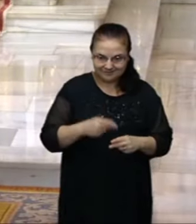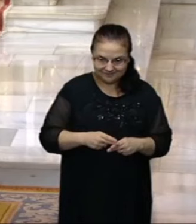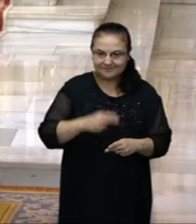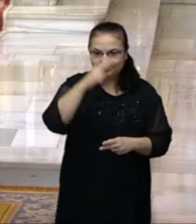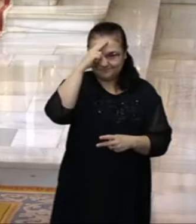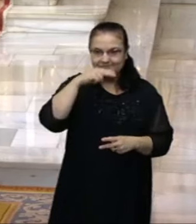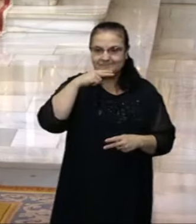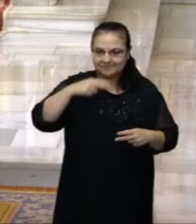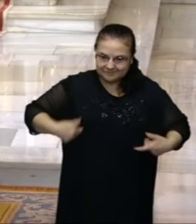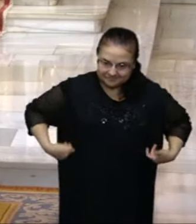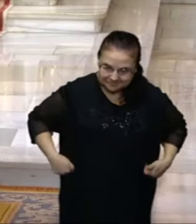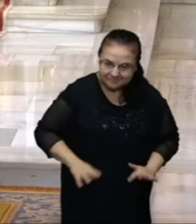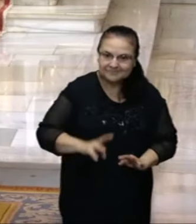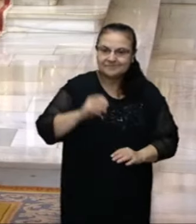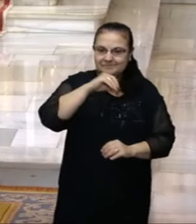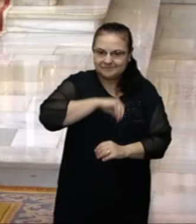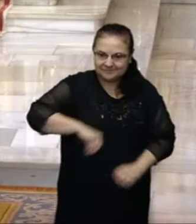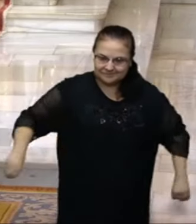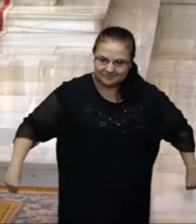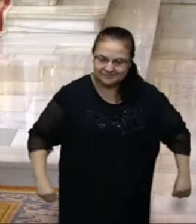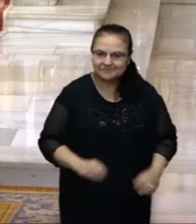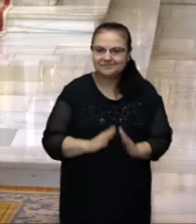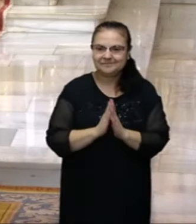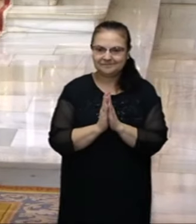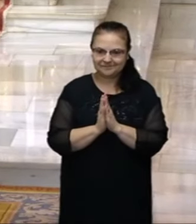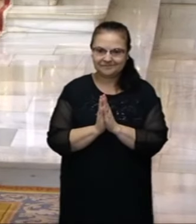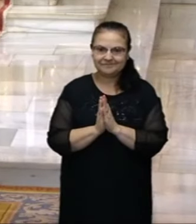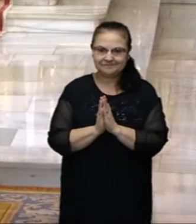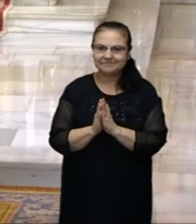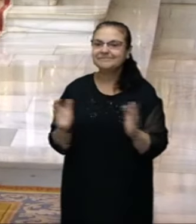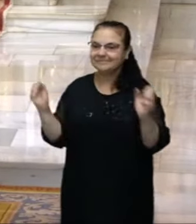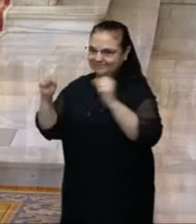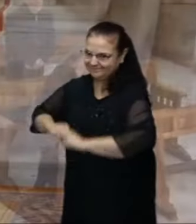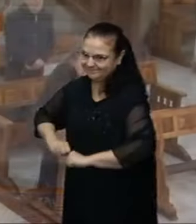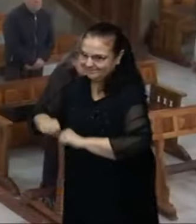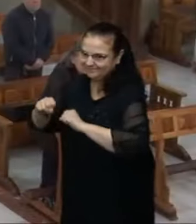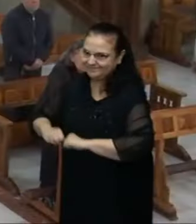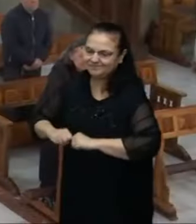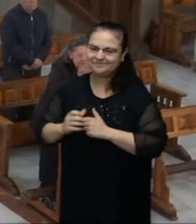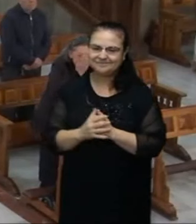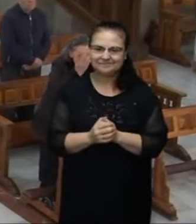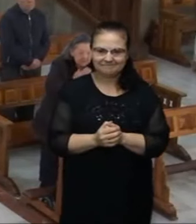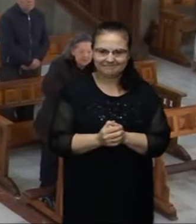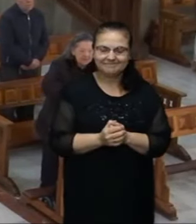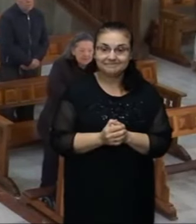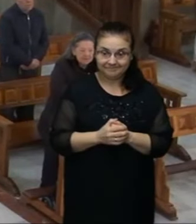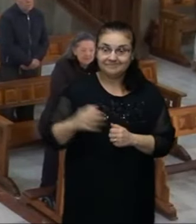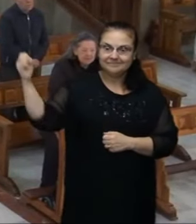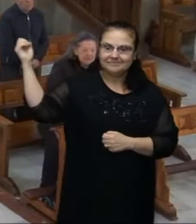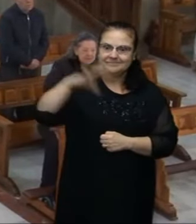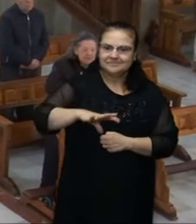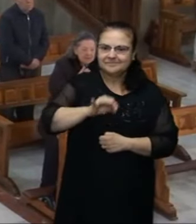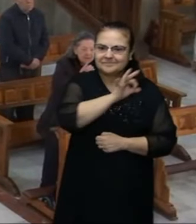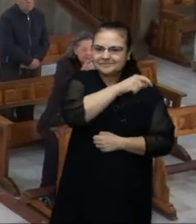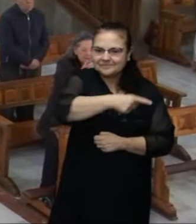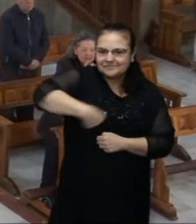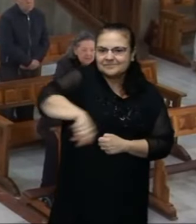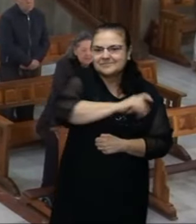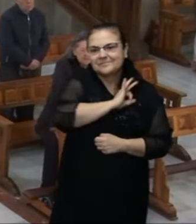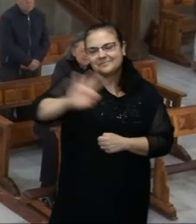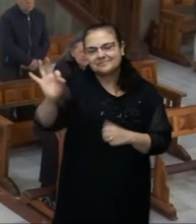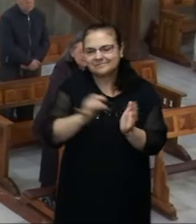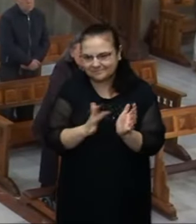En el nombre del Padre, y del Hijo, y del Espíritu Santo. Amén. La gracia de nuestro